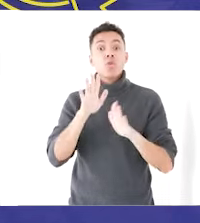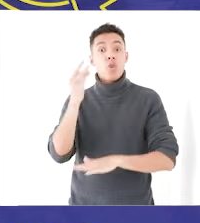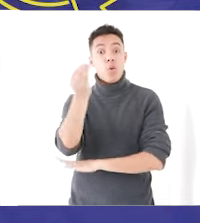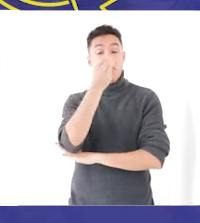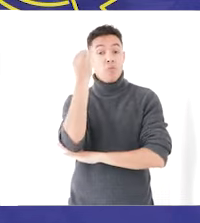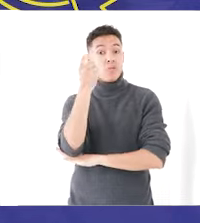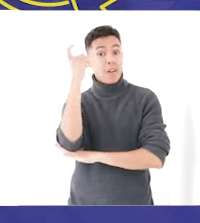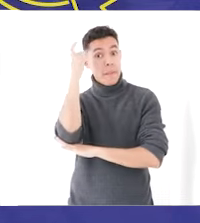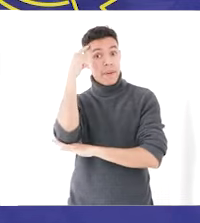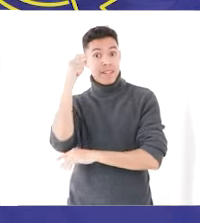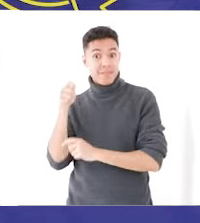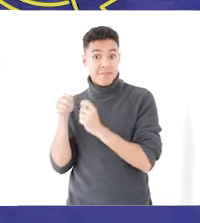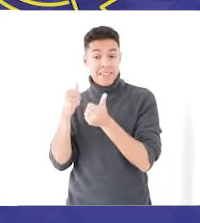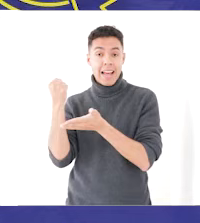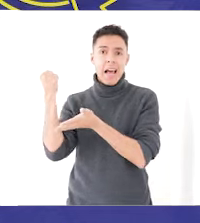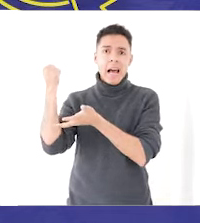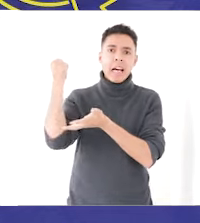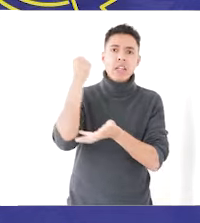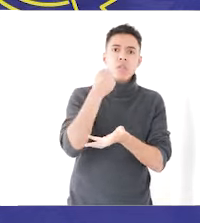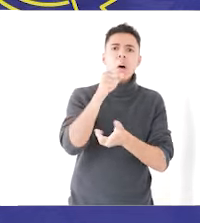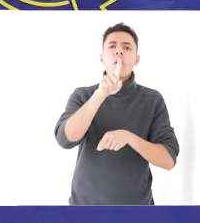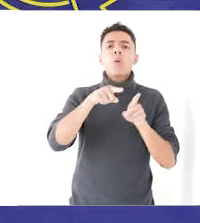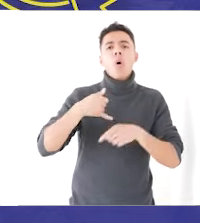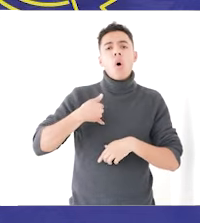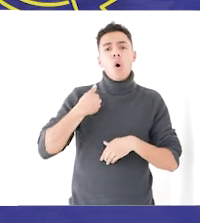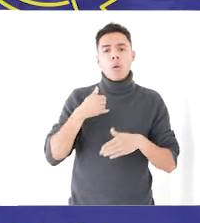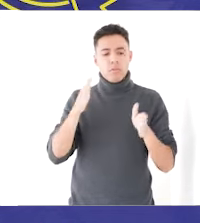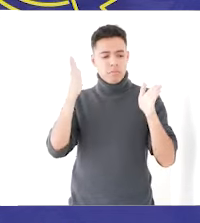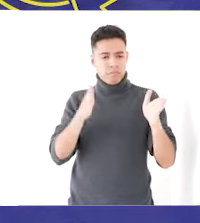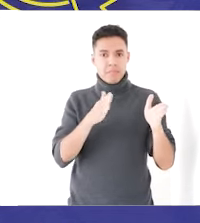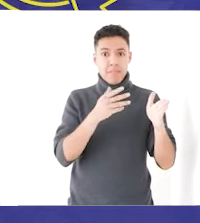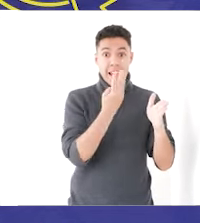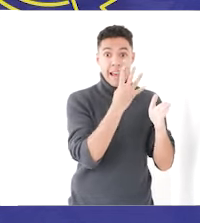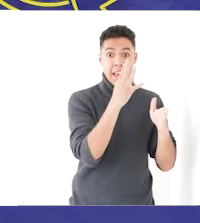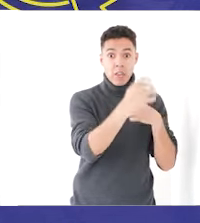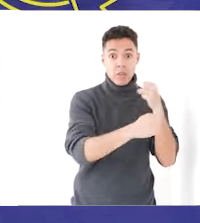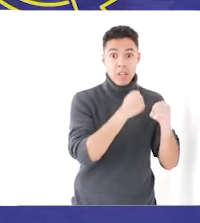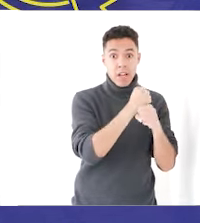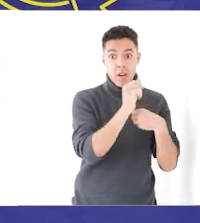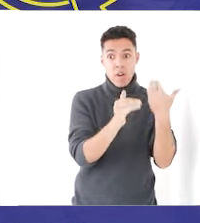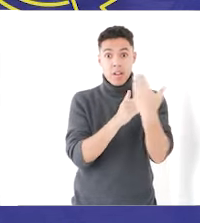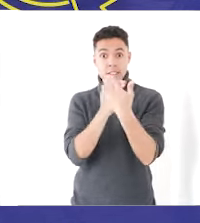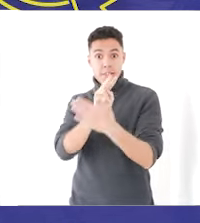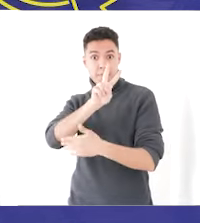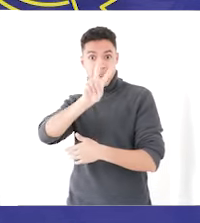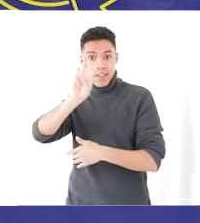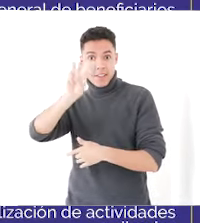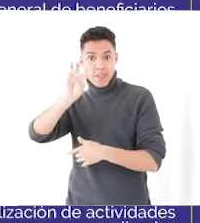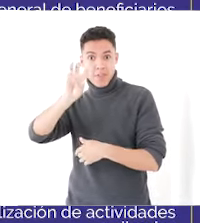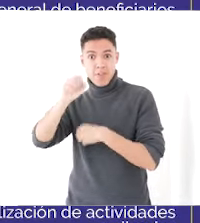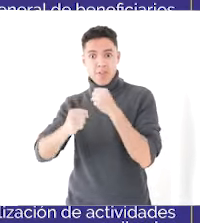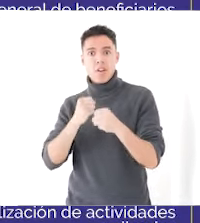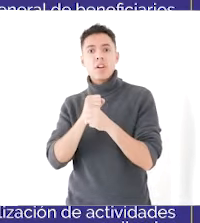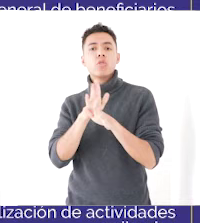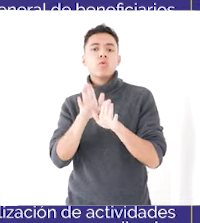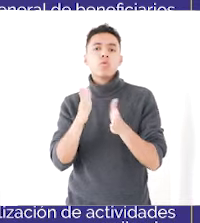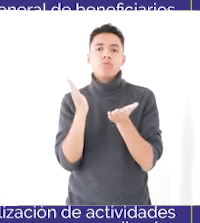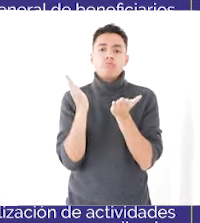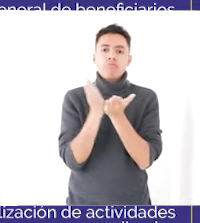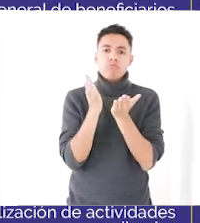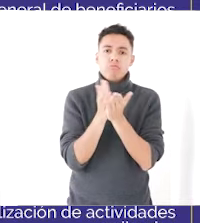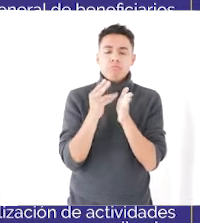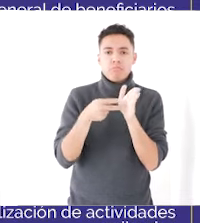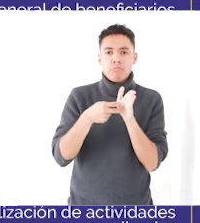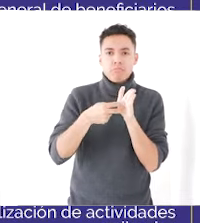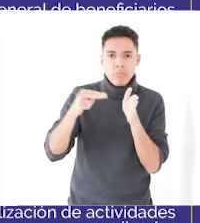Pila, el cual es entregado a jóvenes mosquerunos entre los 14 y los 28 años que estén estudiando programas técnicos, tecnológicos